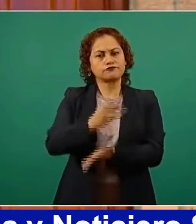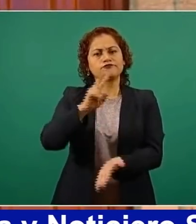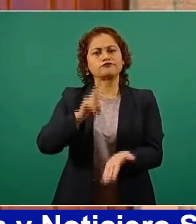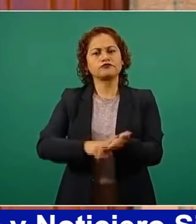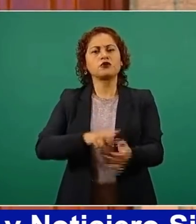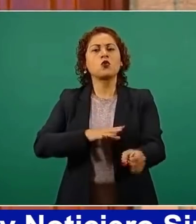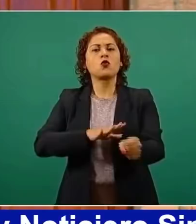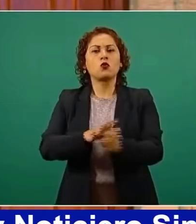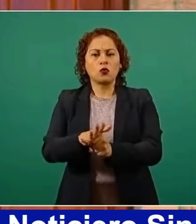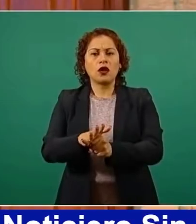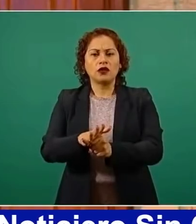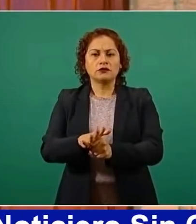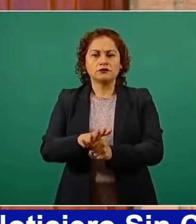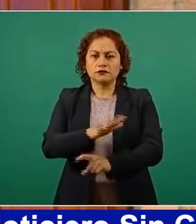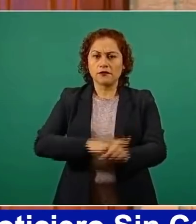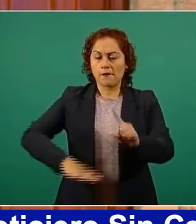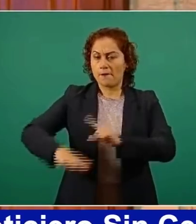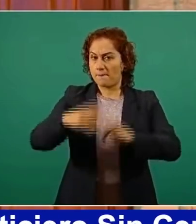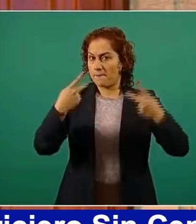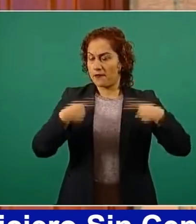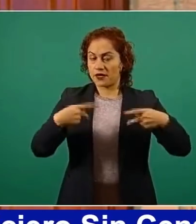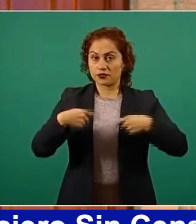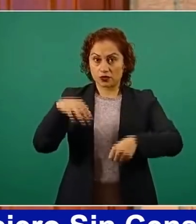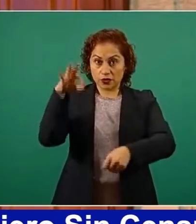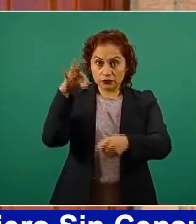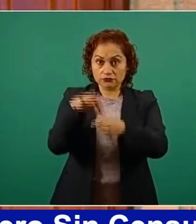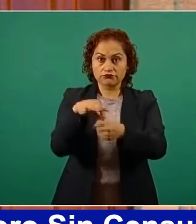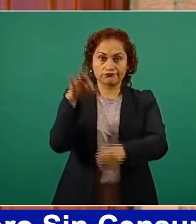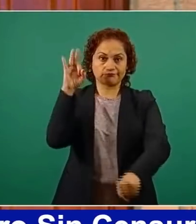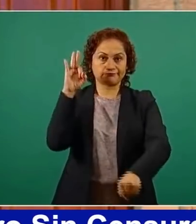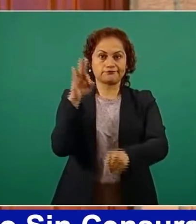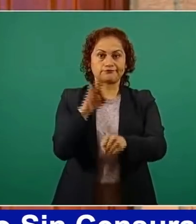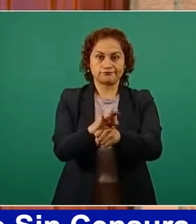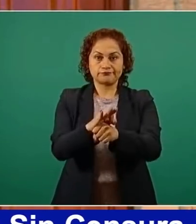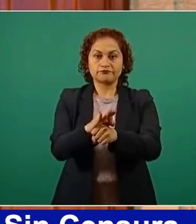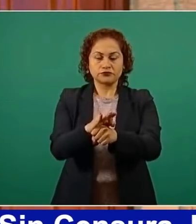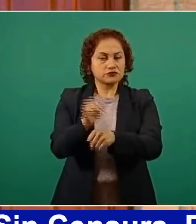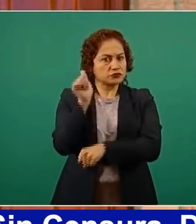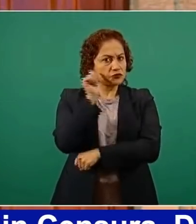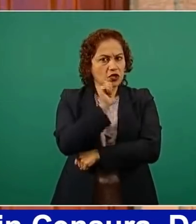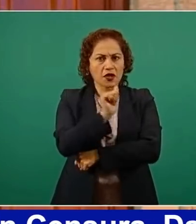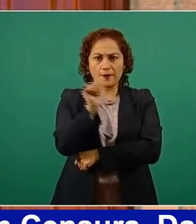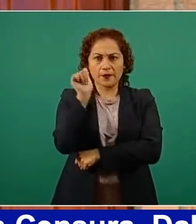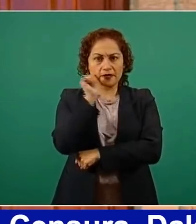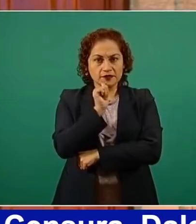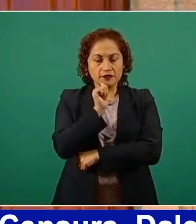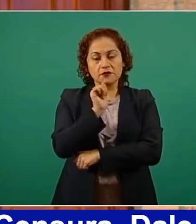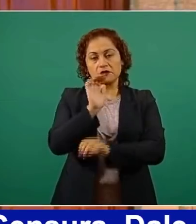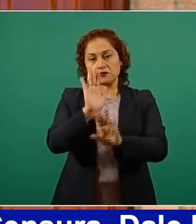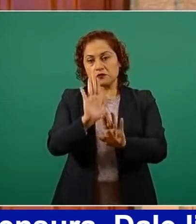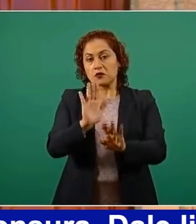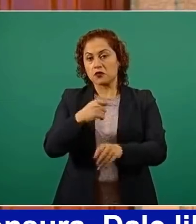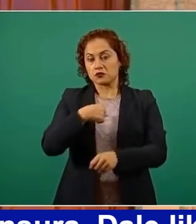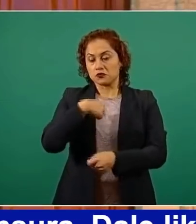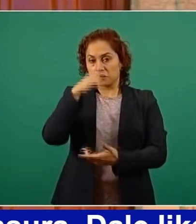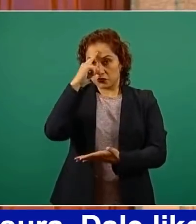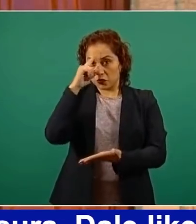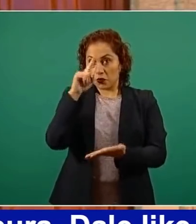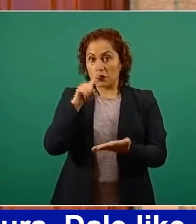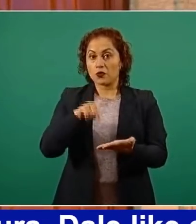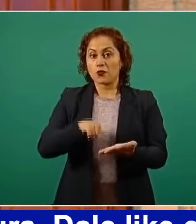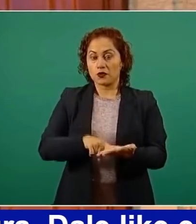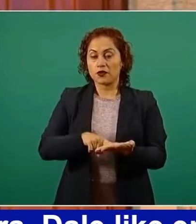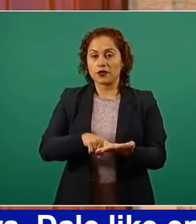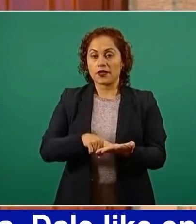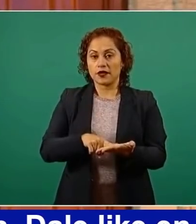respetado el voto público en todo y por todo, y considero que únicamente